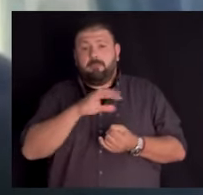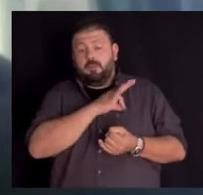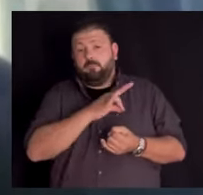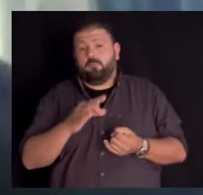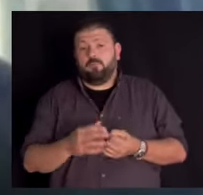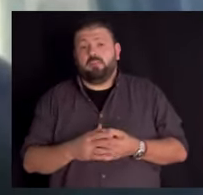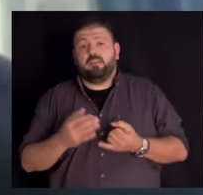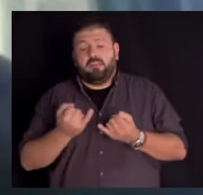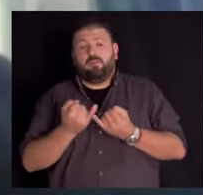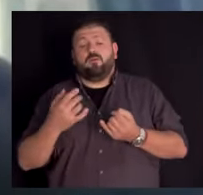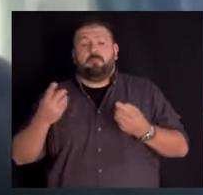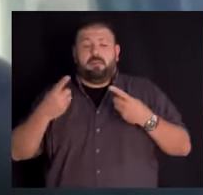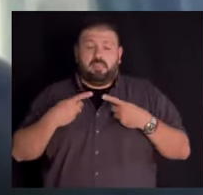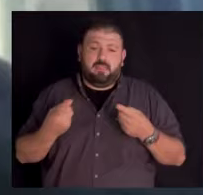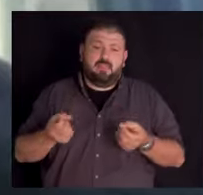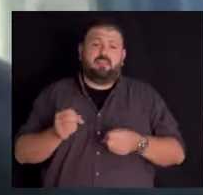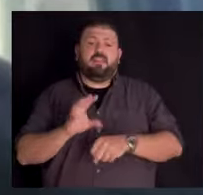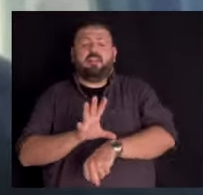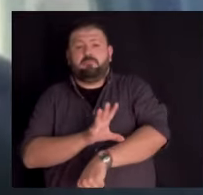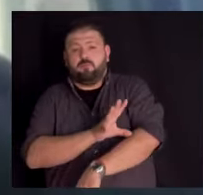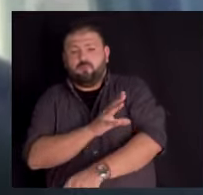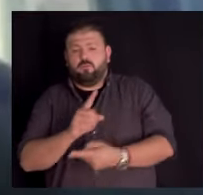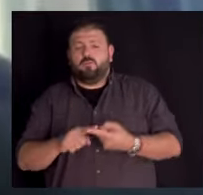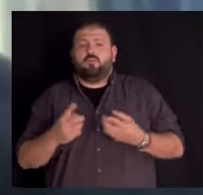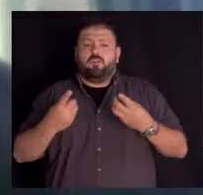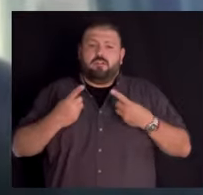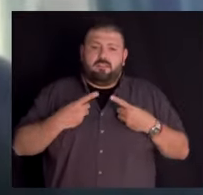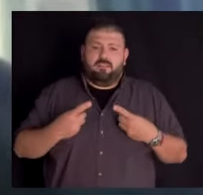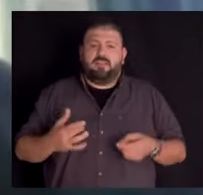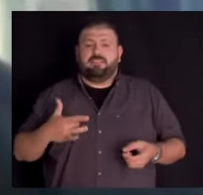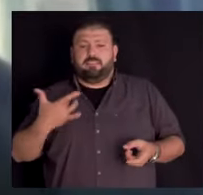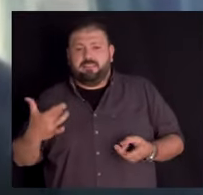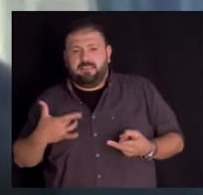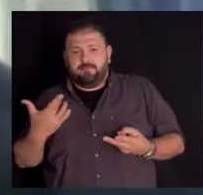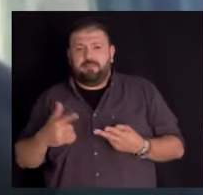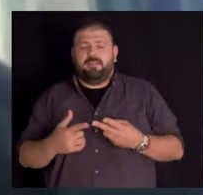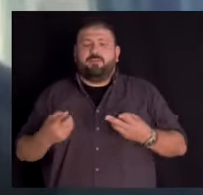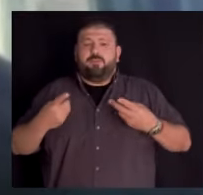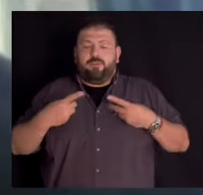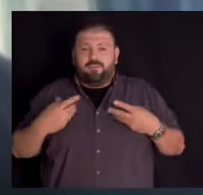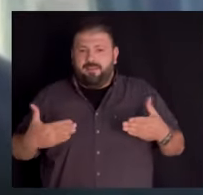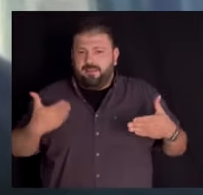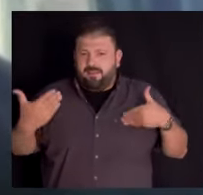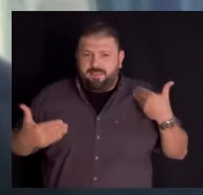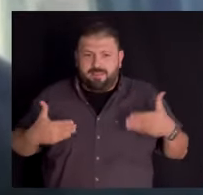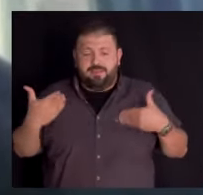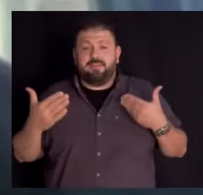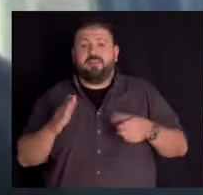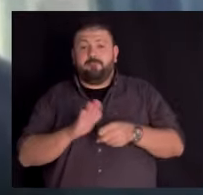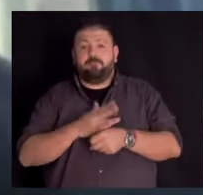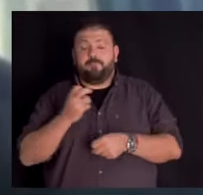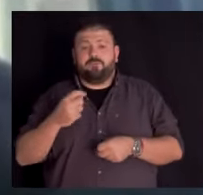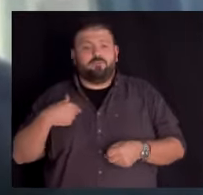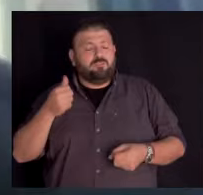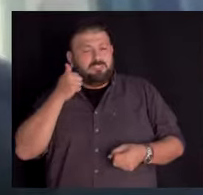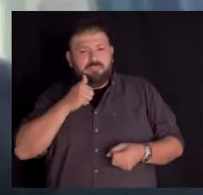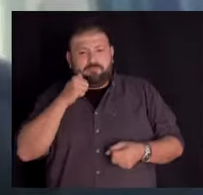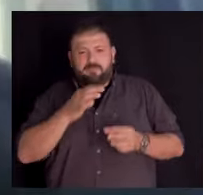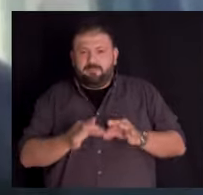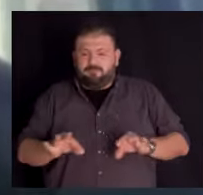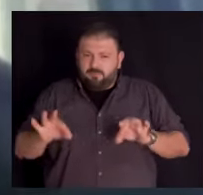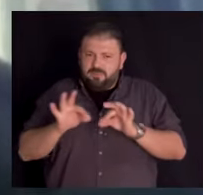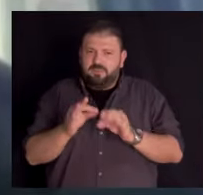las emociones, sentimientos, tiene que ver con todo. Por eso es importantísimo estar bien nutrido, estar